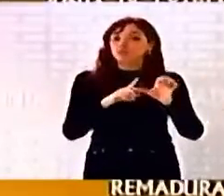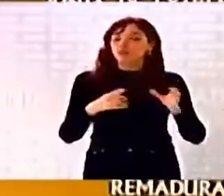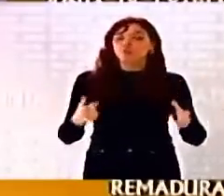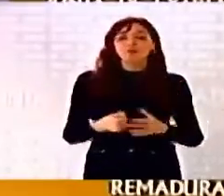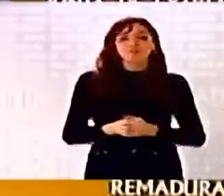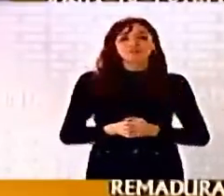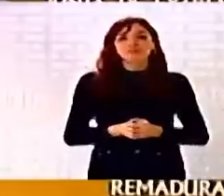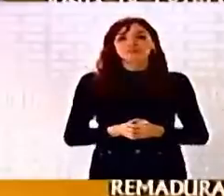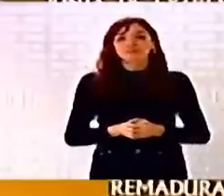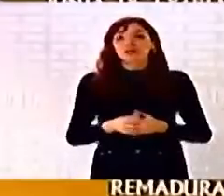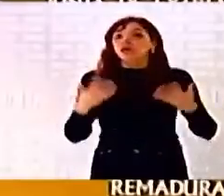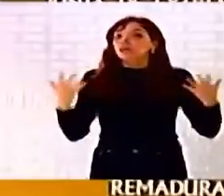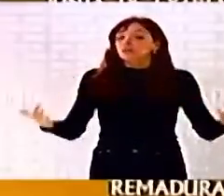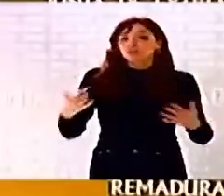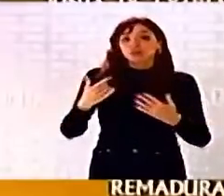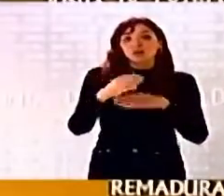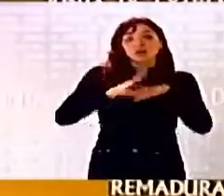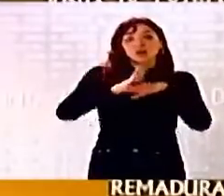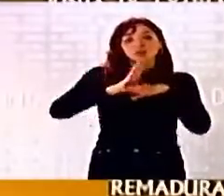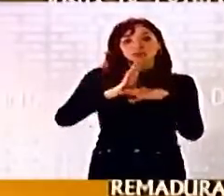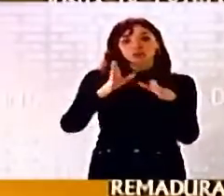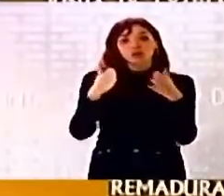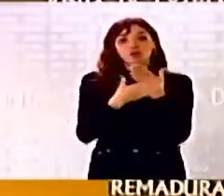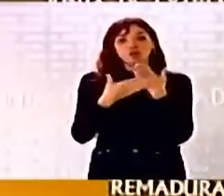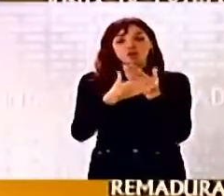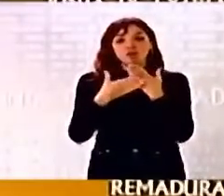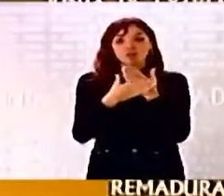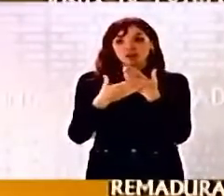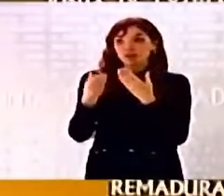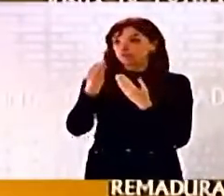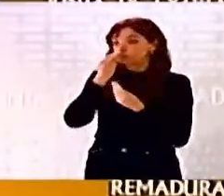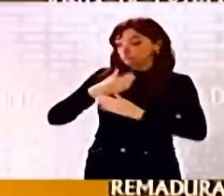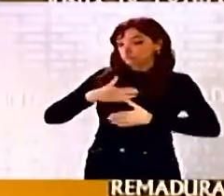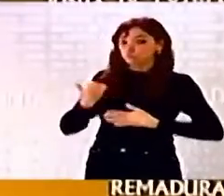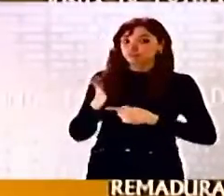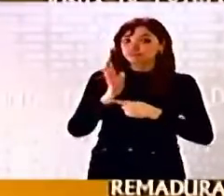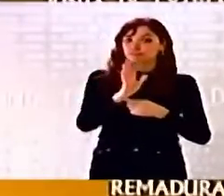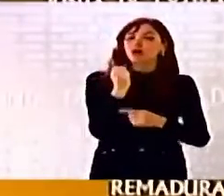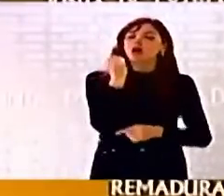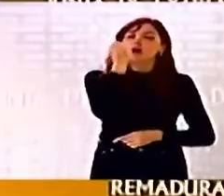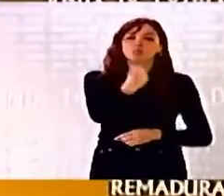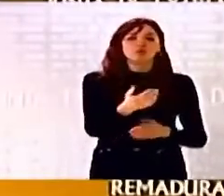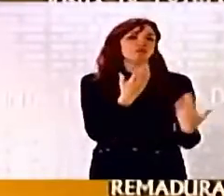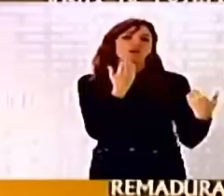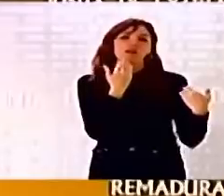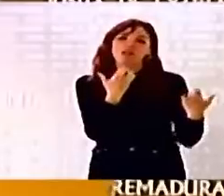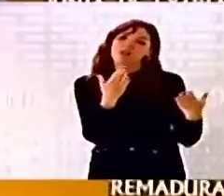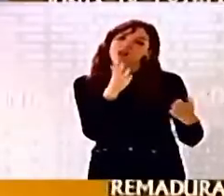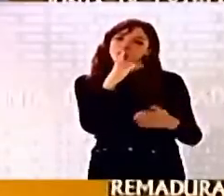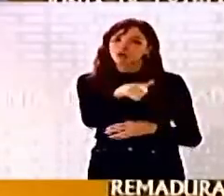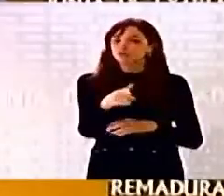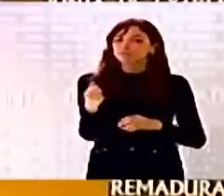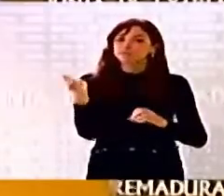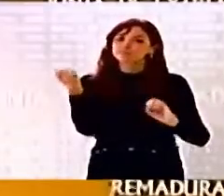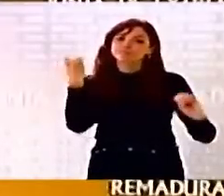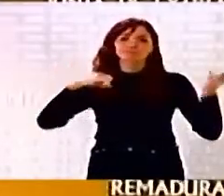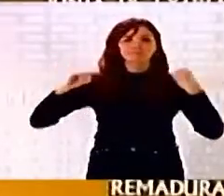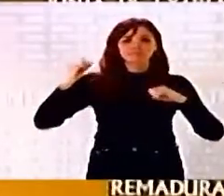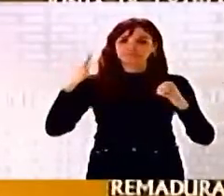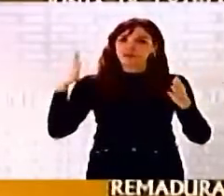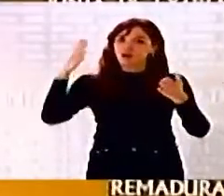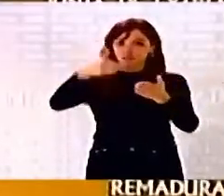por tanto, en nombre del Consejo de Gobierno, nuestro apoyo y nuestro agradecimiento por su comportamiento hasta la